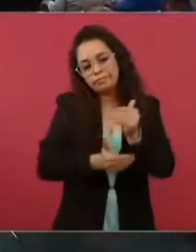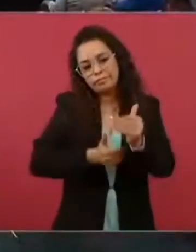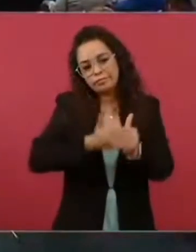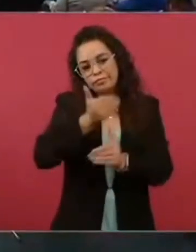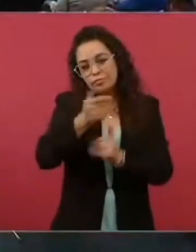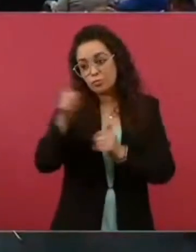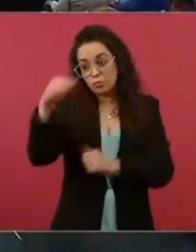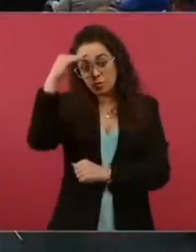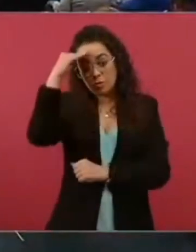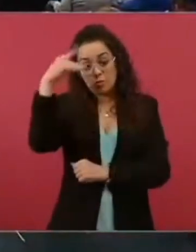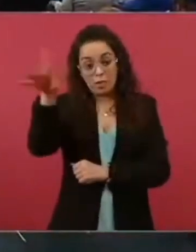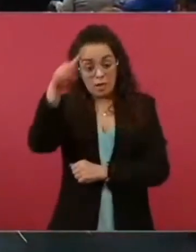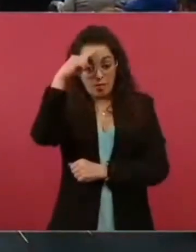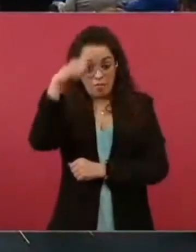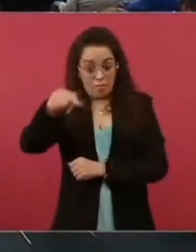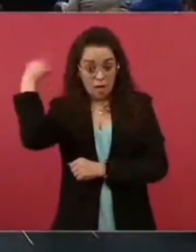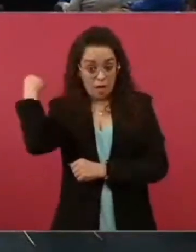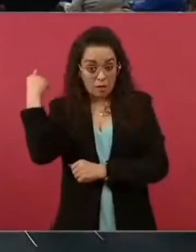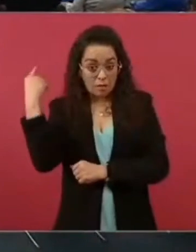enfrentar la violencia con la violencia,